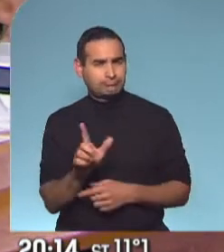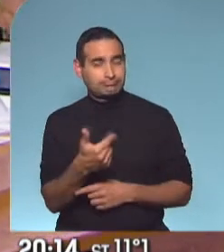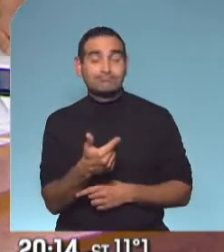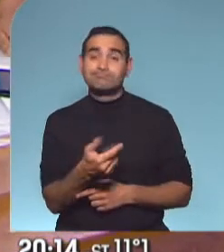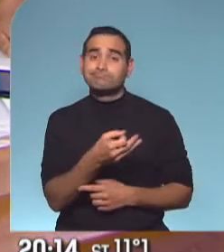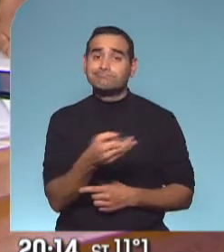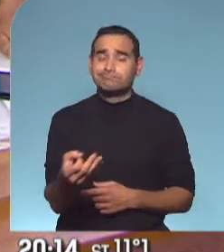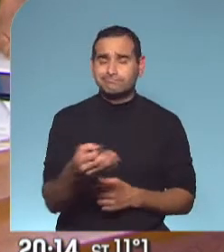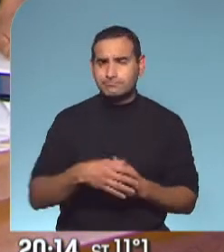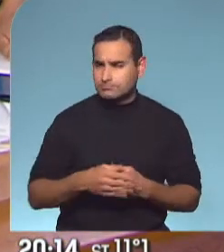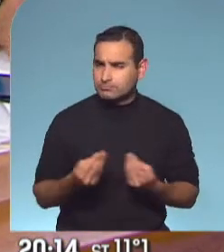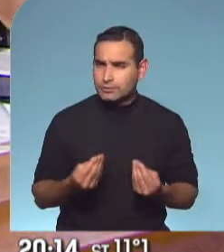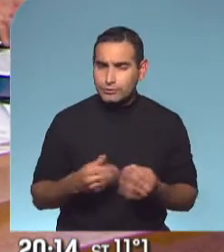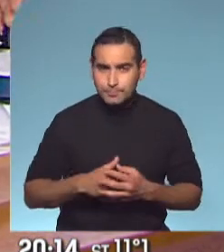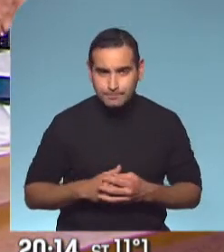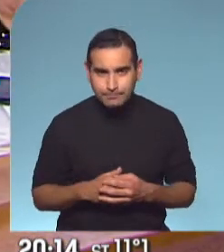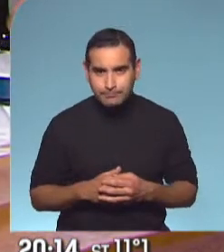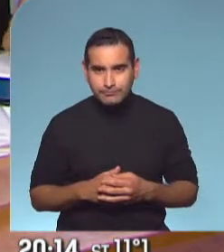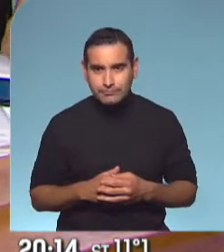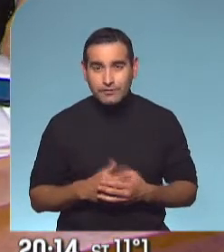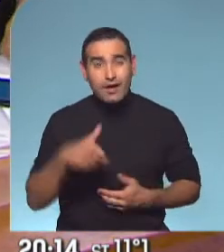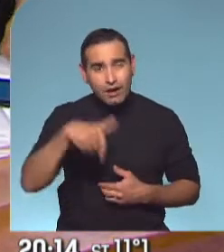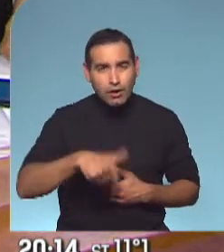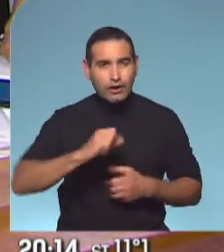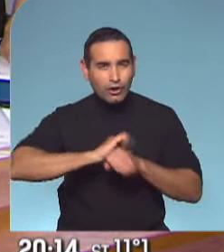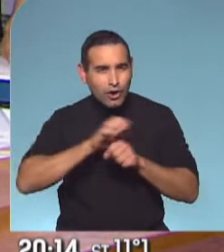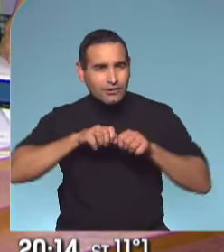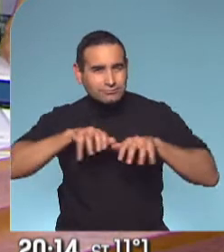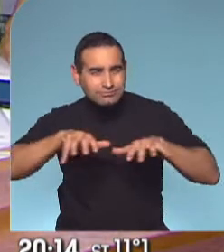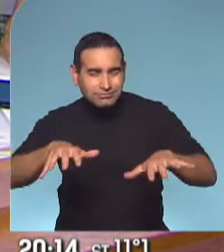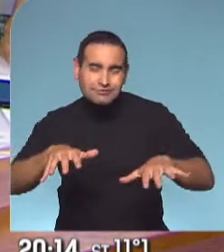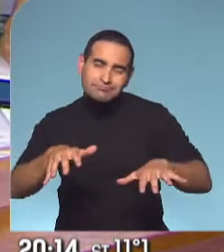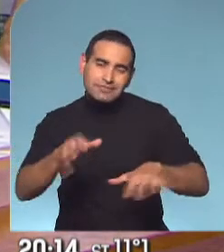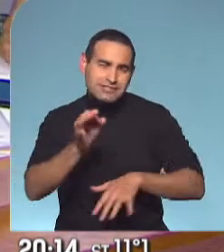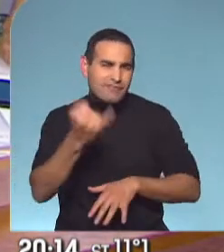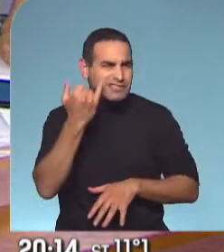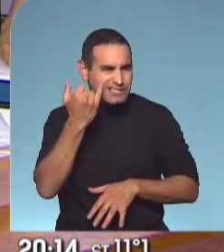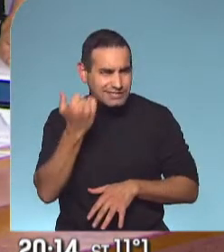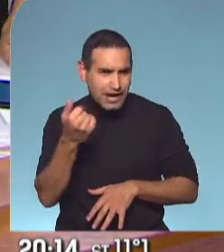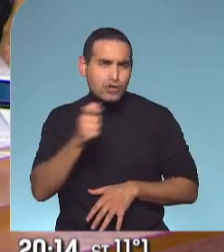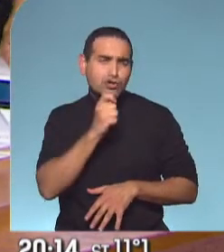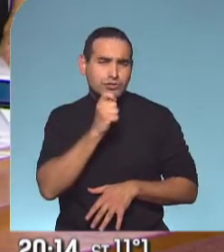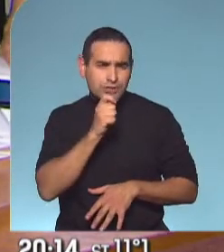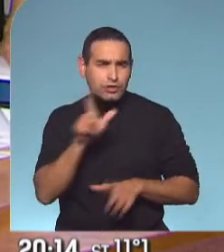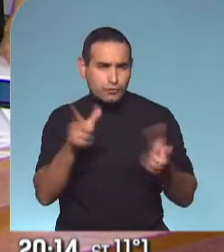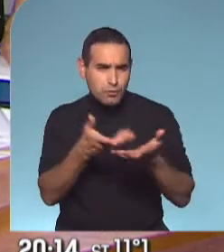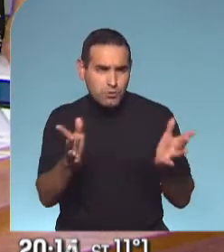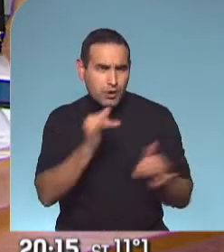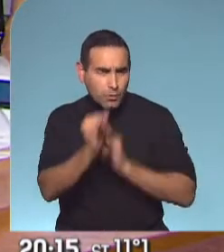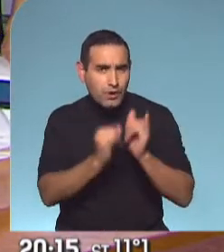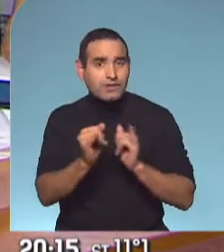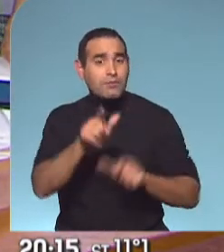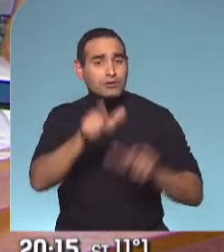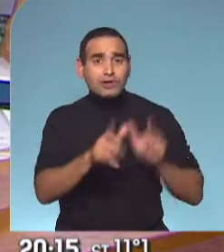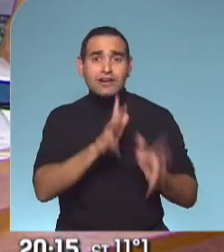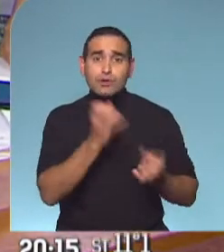es, porque en este contexto de pandemia, bien sabemos y lo hemos tratado en los noticieros de la televisión pública, los recuperados